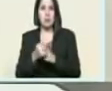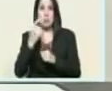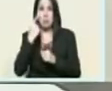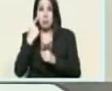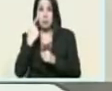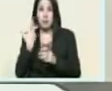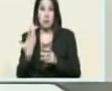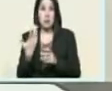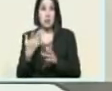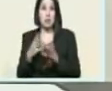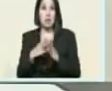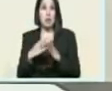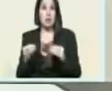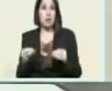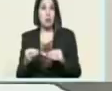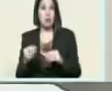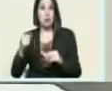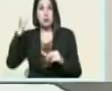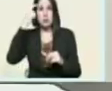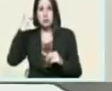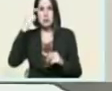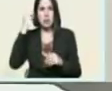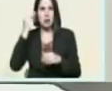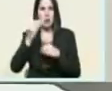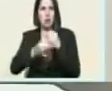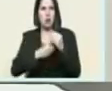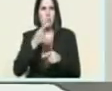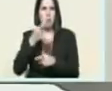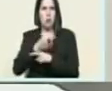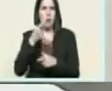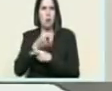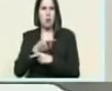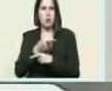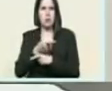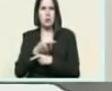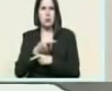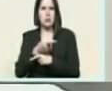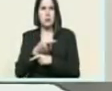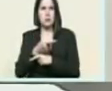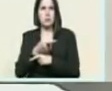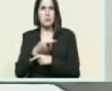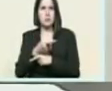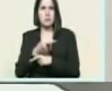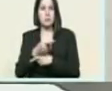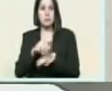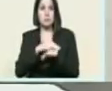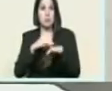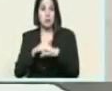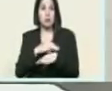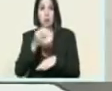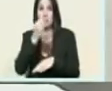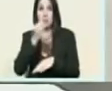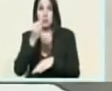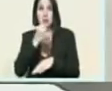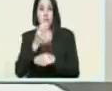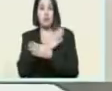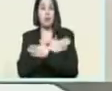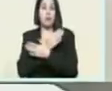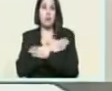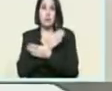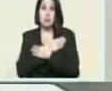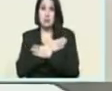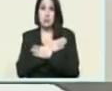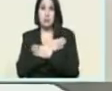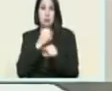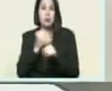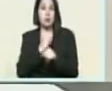Atención los CLAP, ya ustedes se encargarán de implementar esta orden. Ministro Medina, ministro de Alimentación, camarada, lo felicito por la labor